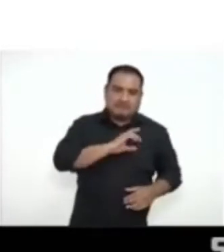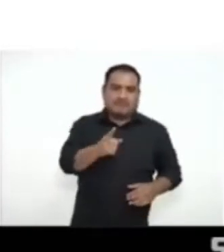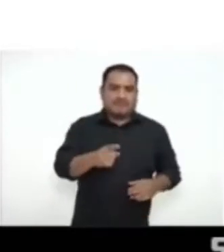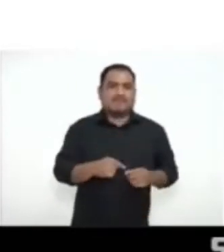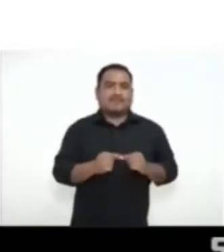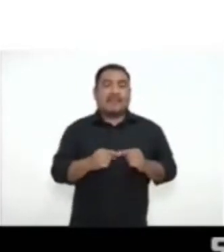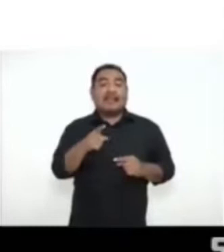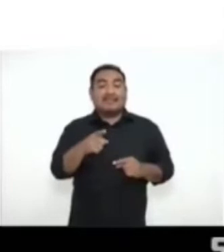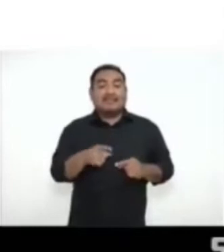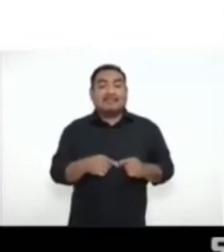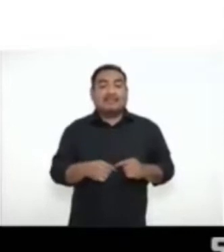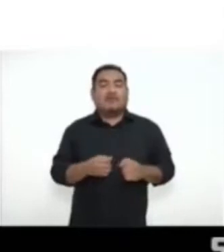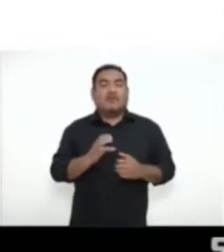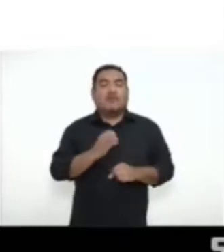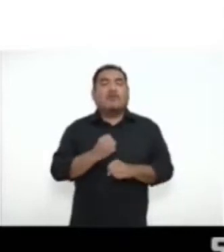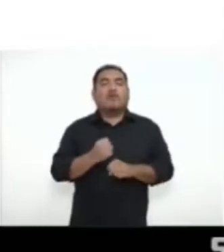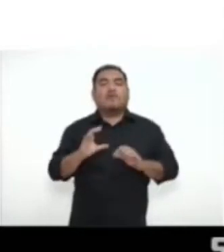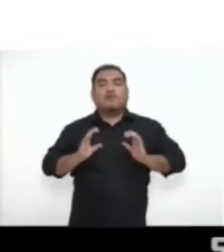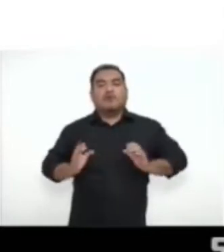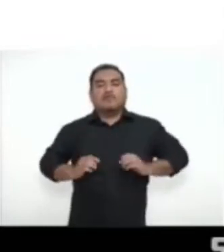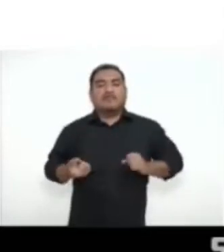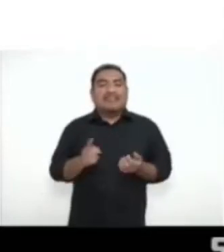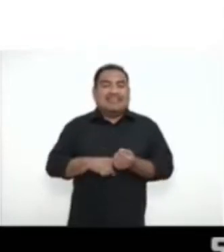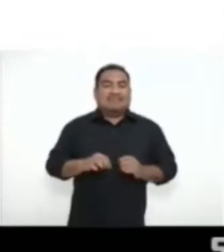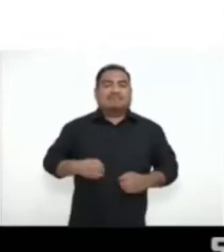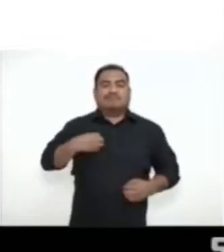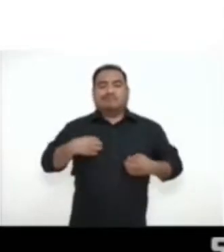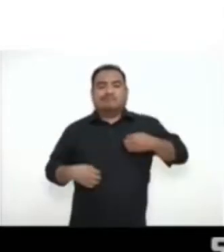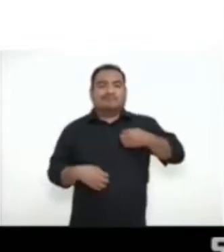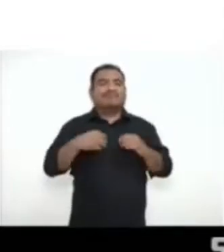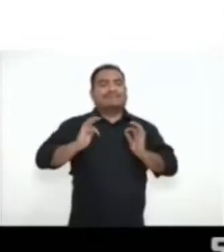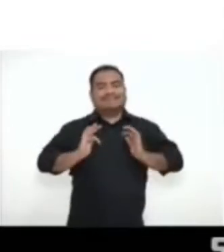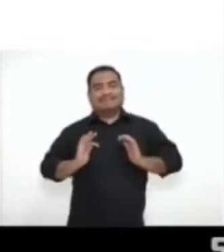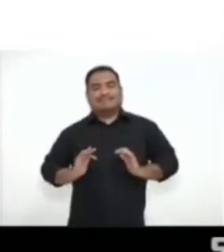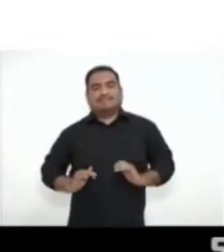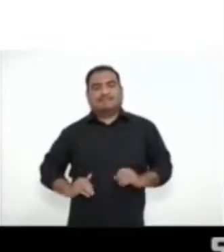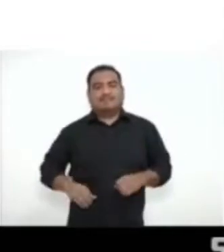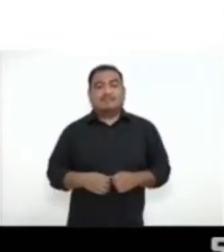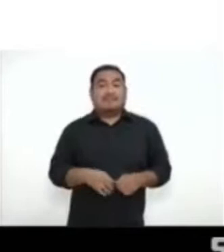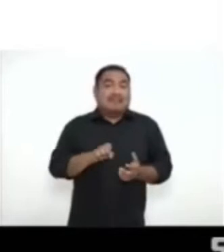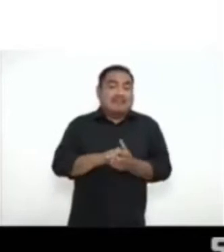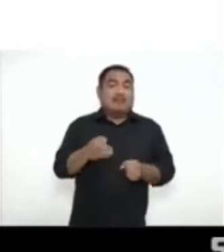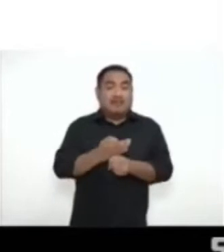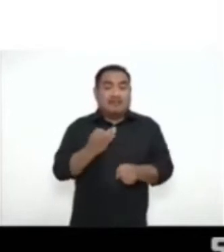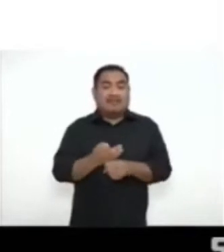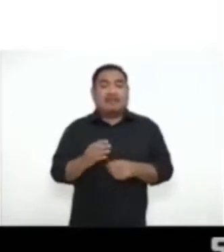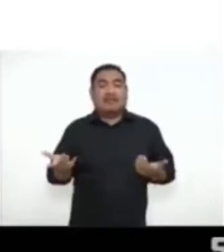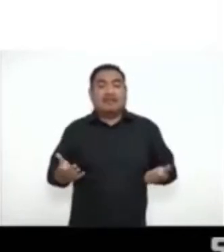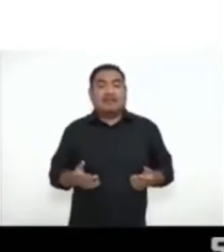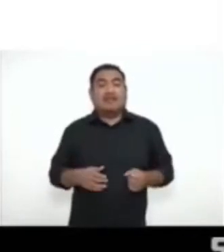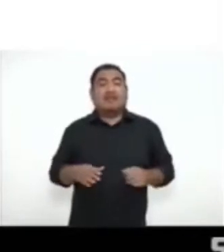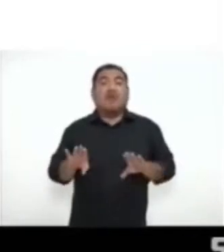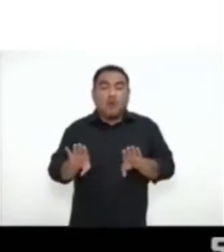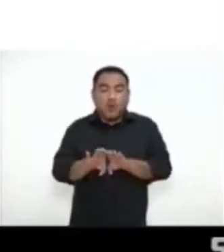se empieza a producir gracias al contacto, que es la que ahorita no estamos produciendo por nuestra